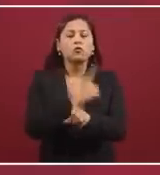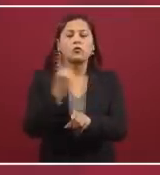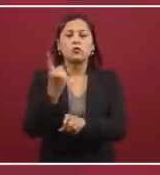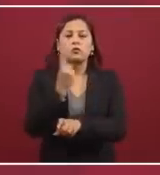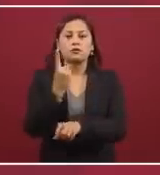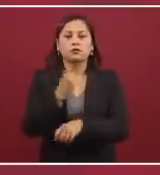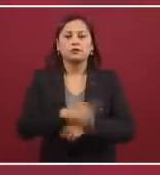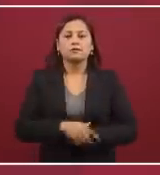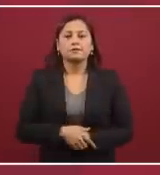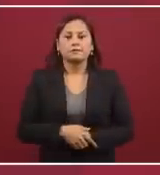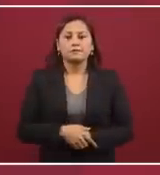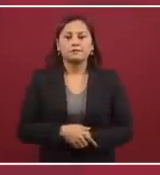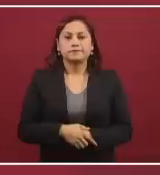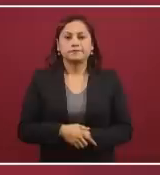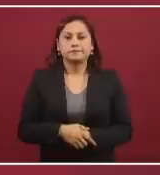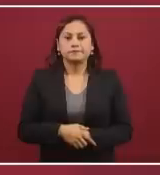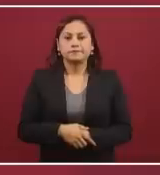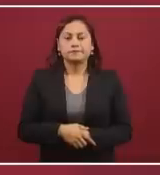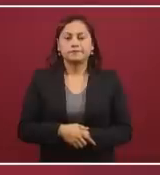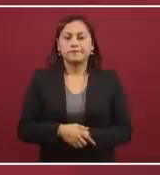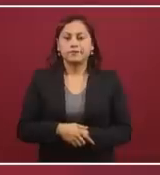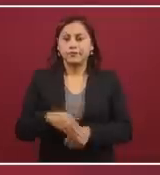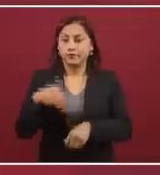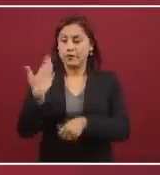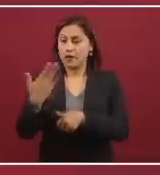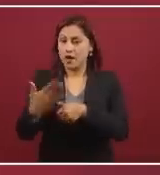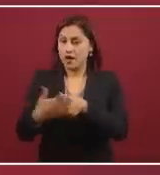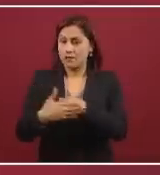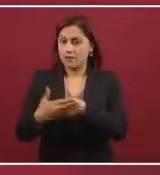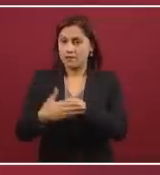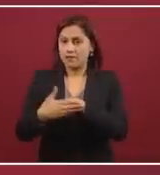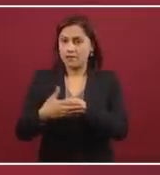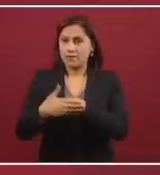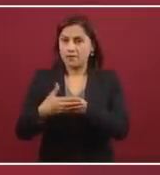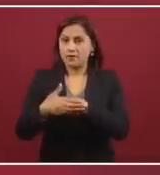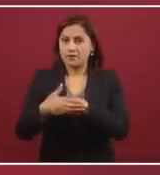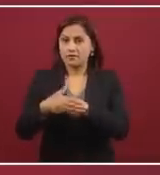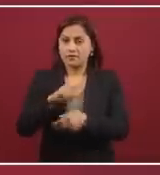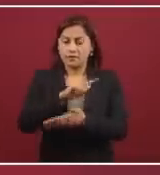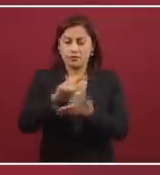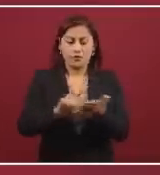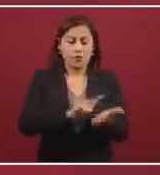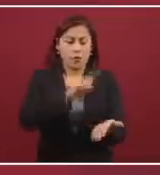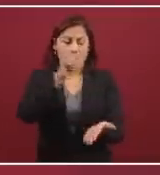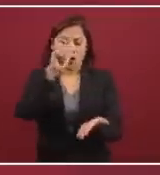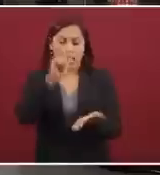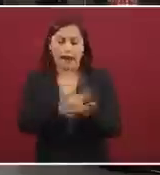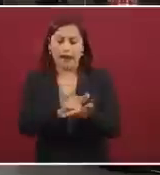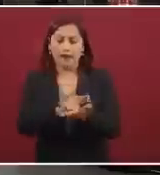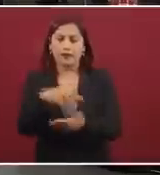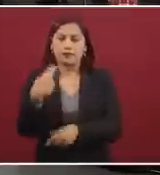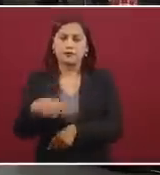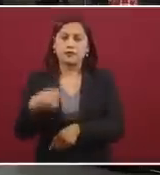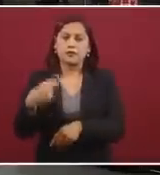vamos a aplicar una ley de confianza ciudadana